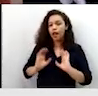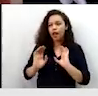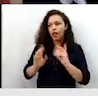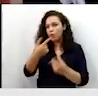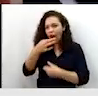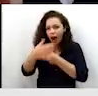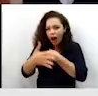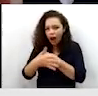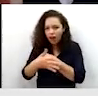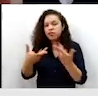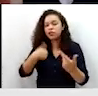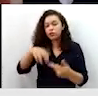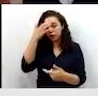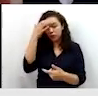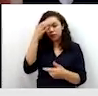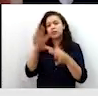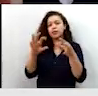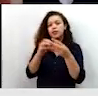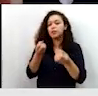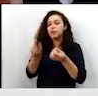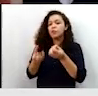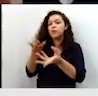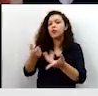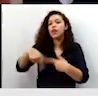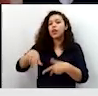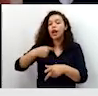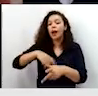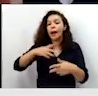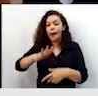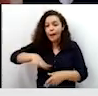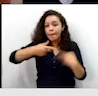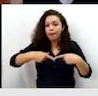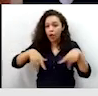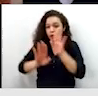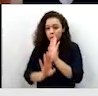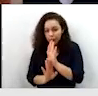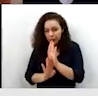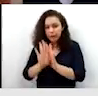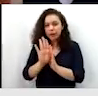los conocimientos a la población, esta población se vuelve resiliente, sobre todo para prevenir